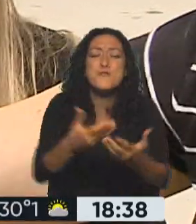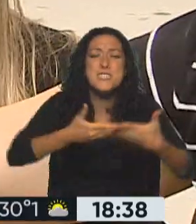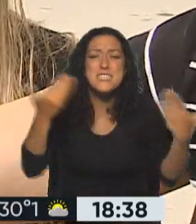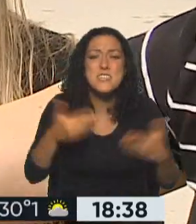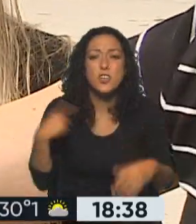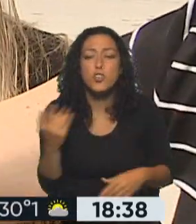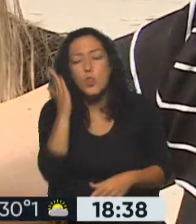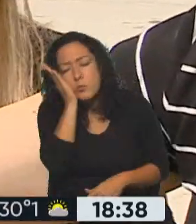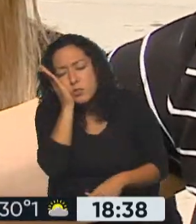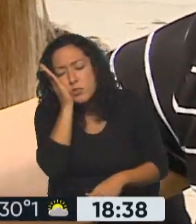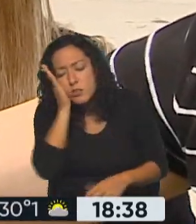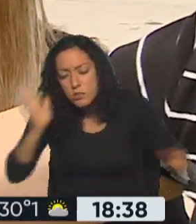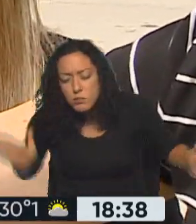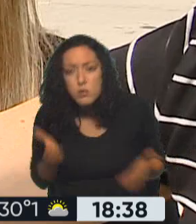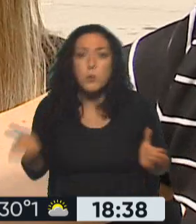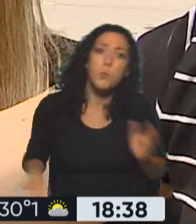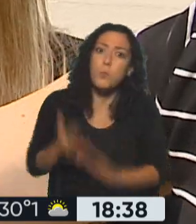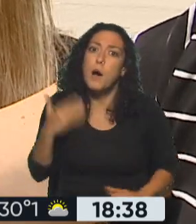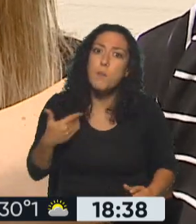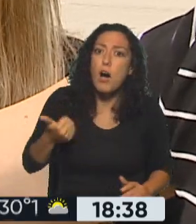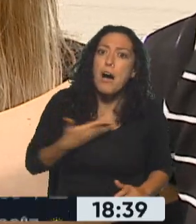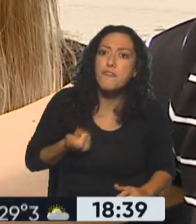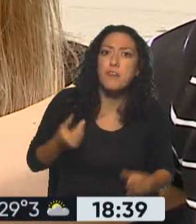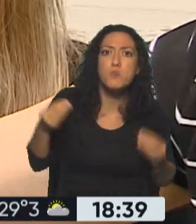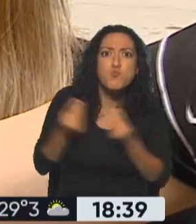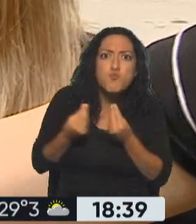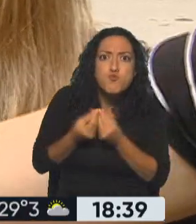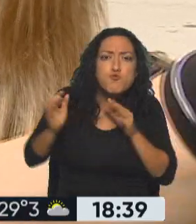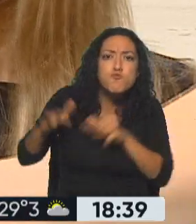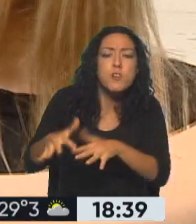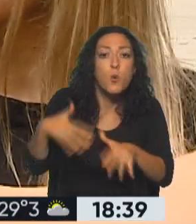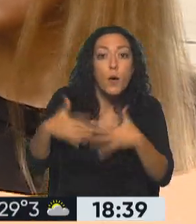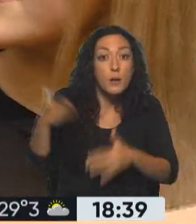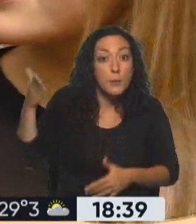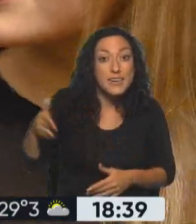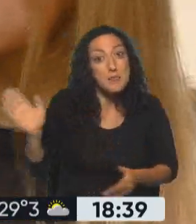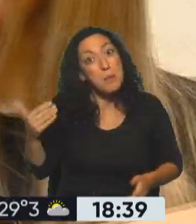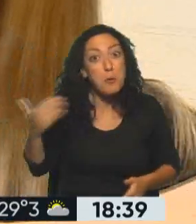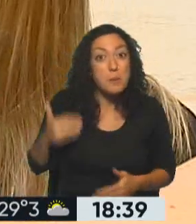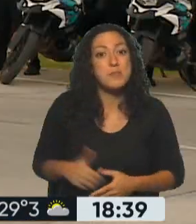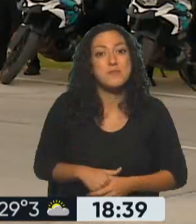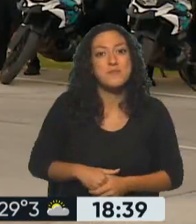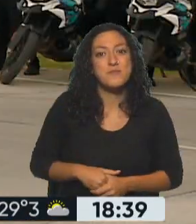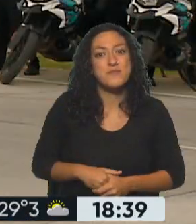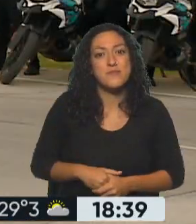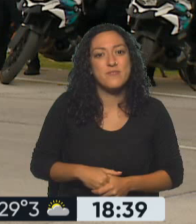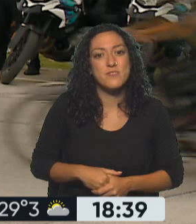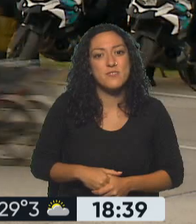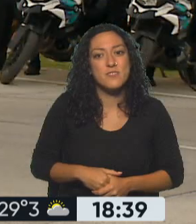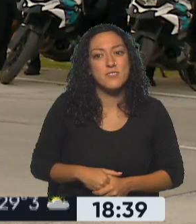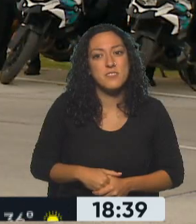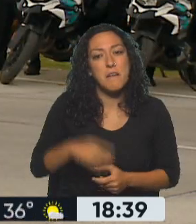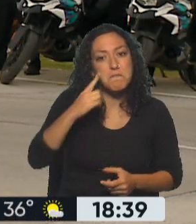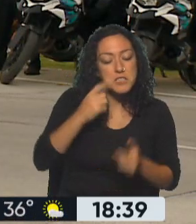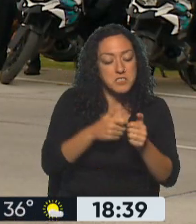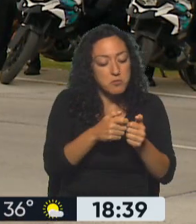nos levantamos y papá dice, che, vamos a AFA porque no hay tanta gente y ahora van a venir los jugadores. Vamos. Dije, a ver, entro al